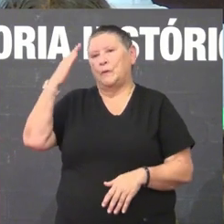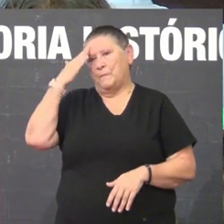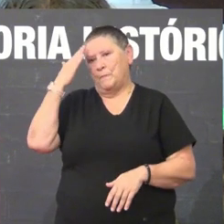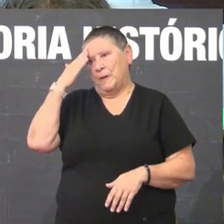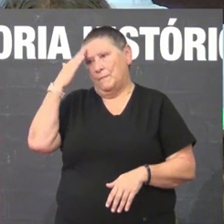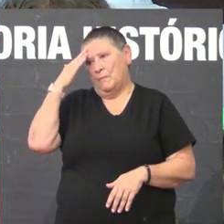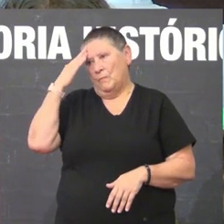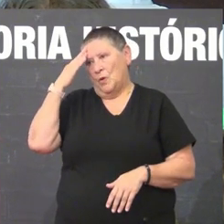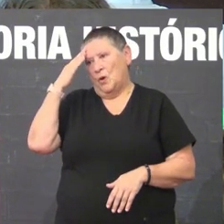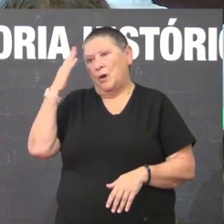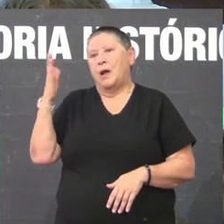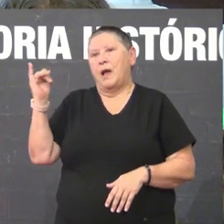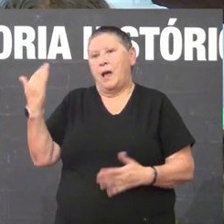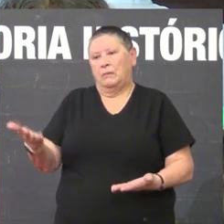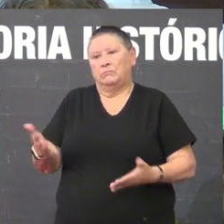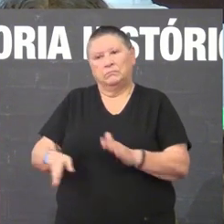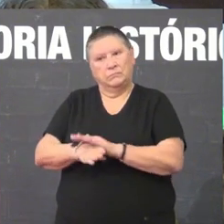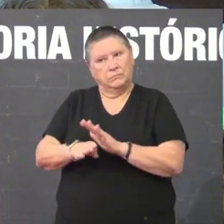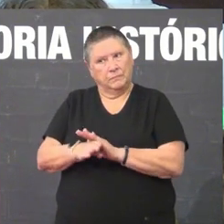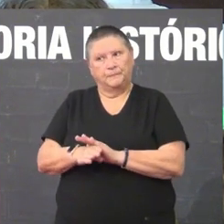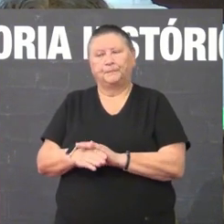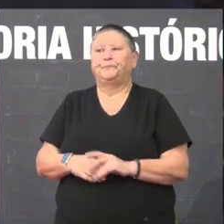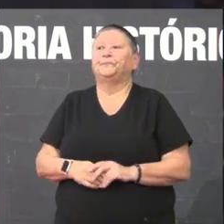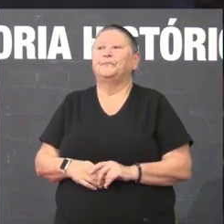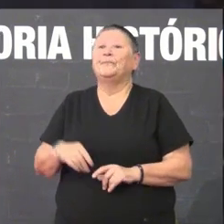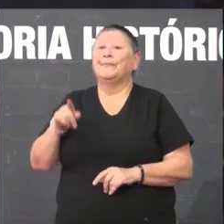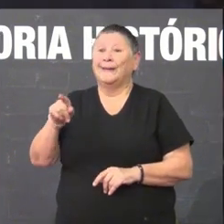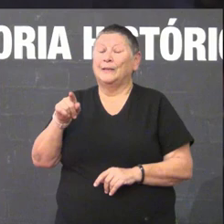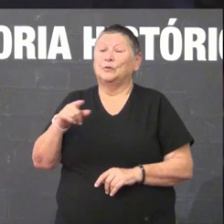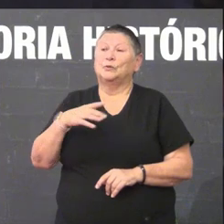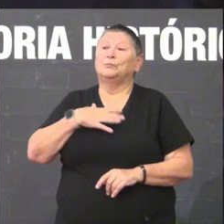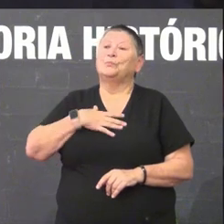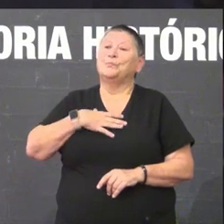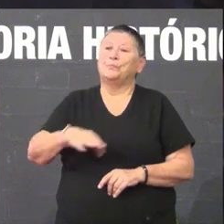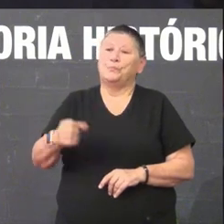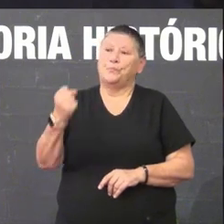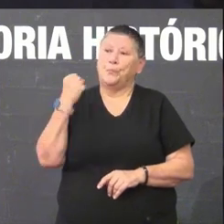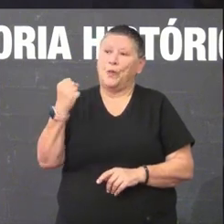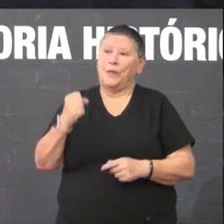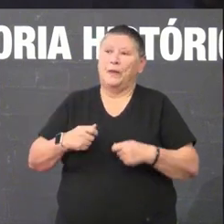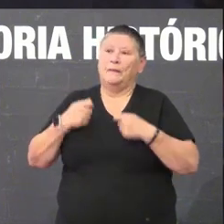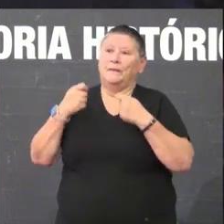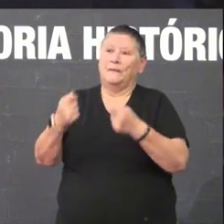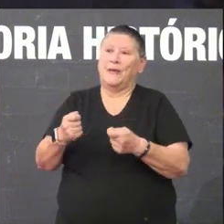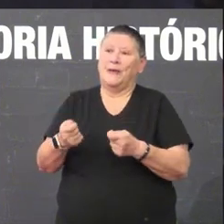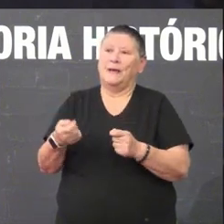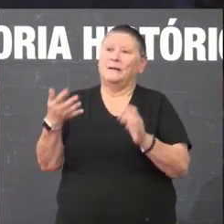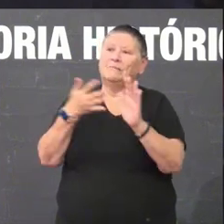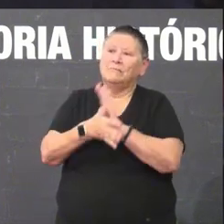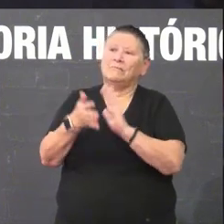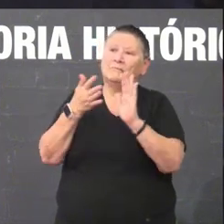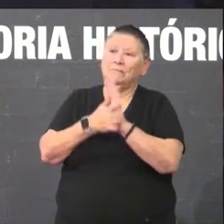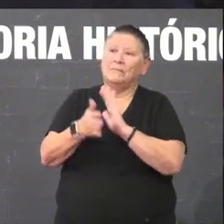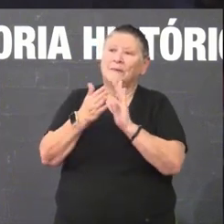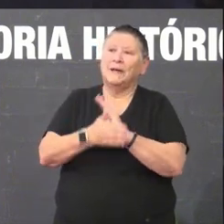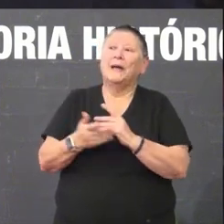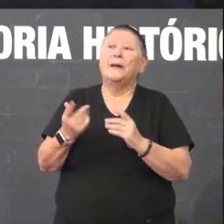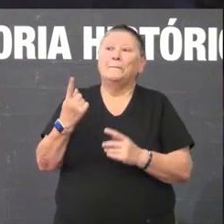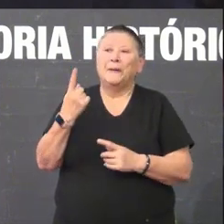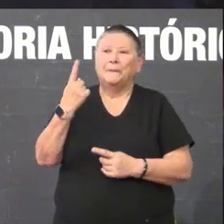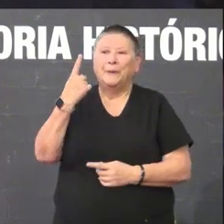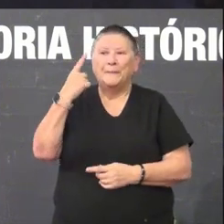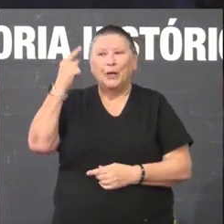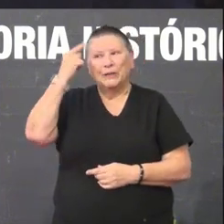en el presente No ese es el poder del relato para dar un sentido y una dirección a las vivencias individuales y cuando